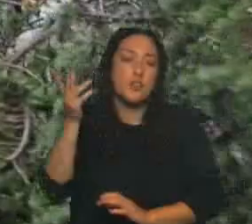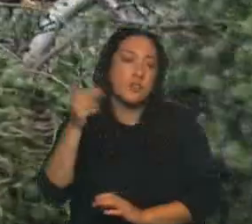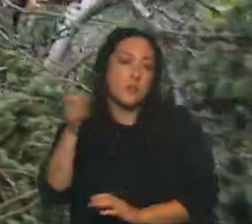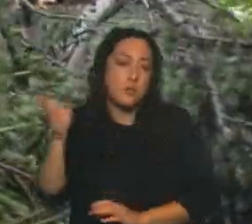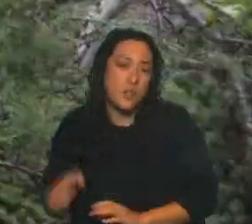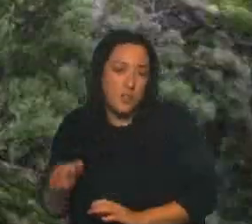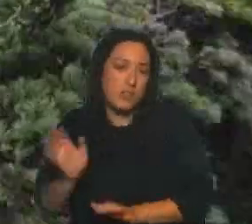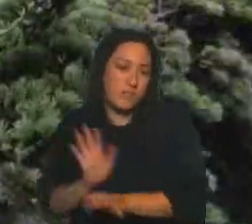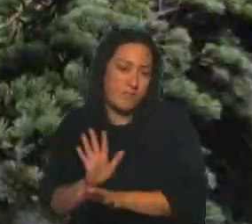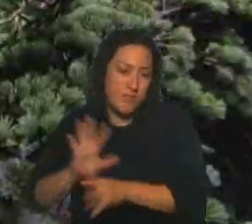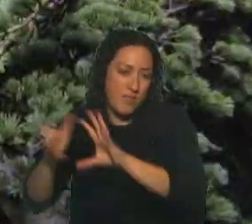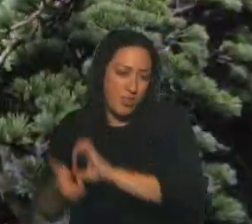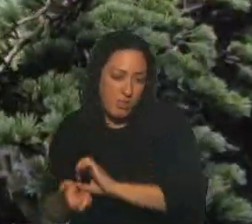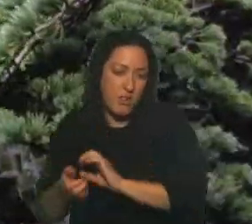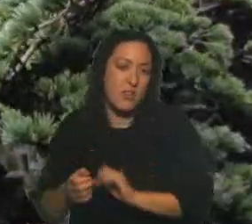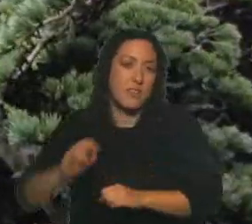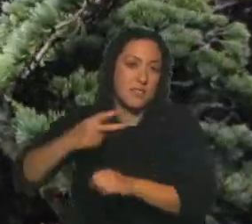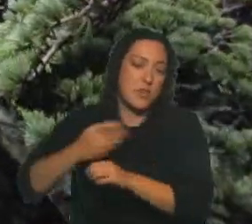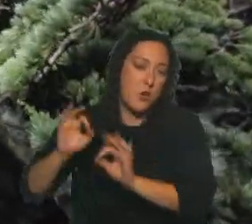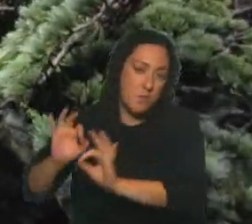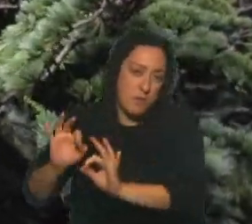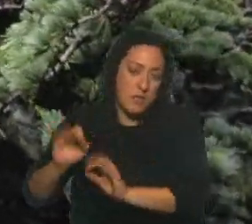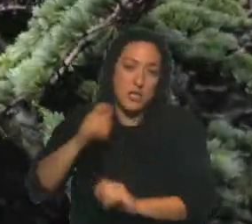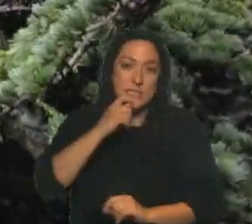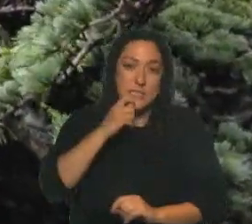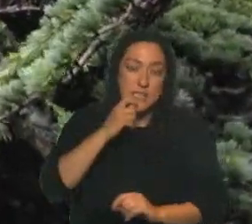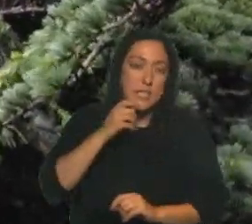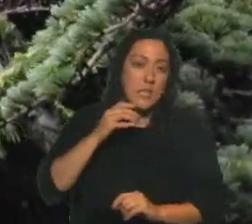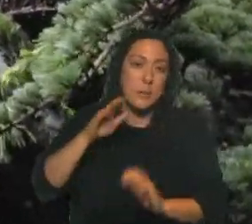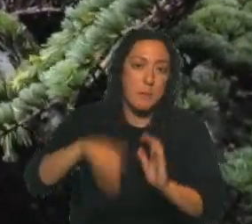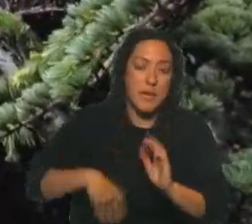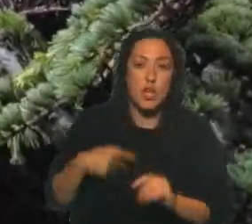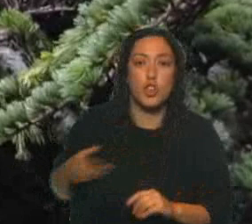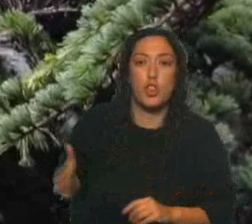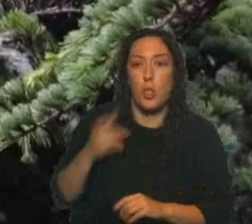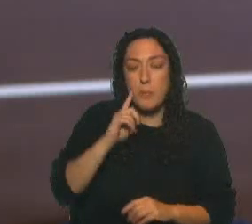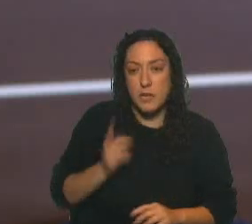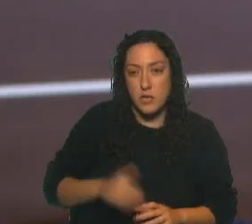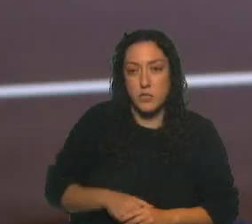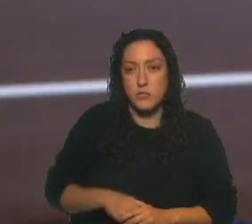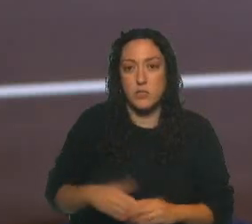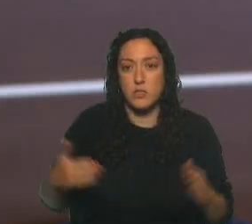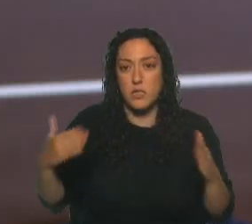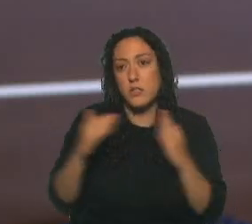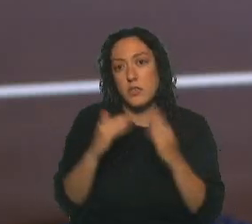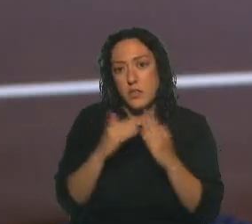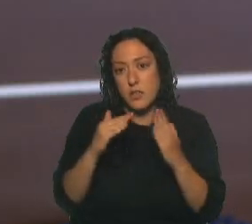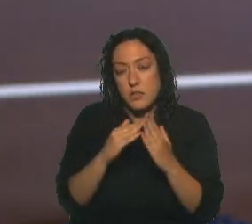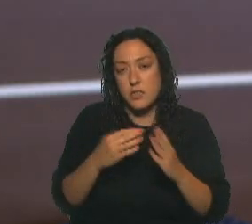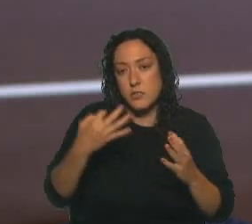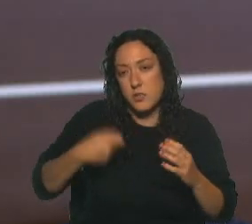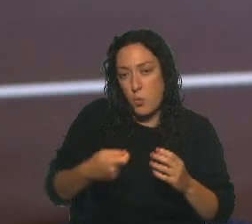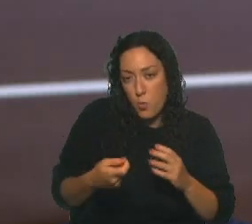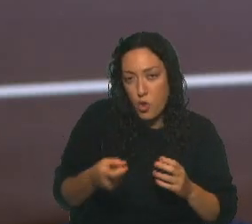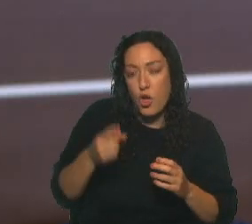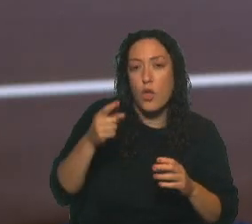del tercero completo. Si no supera ese monto, sería daño parcial y estaría en el todo riesgo. En el seguro del hogar es distinto, no estamos hablando si son